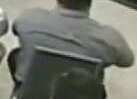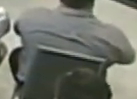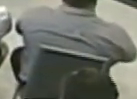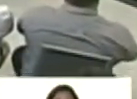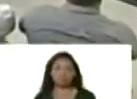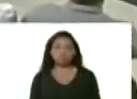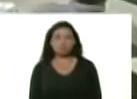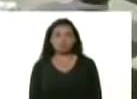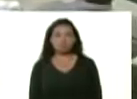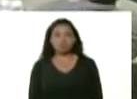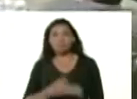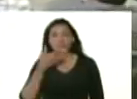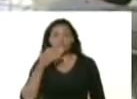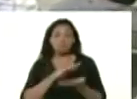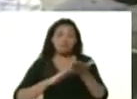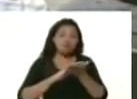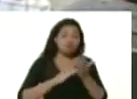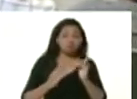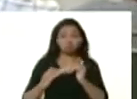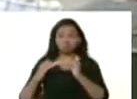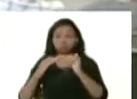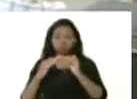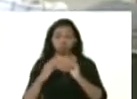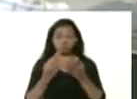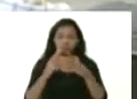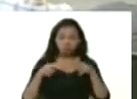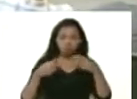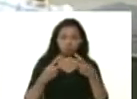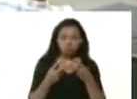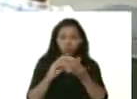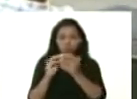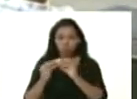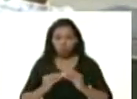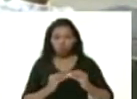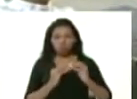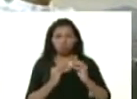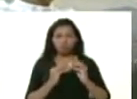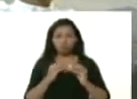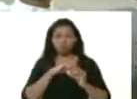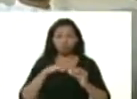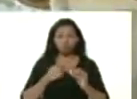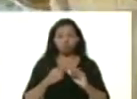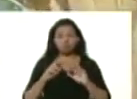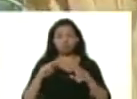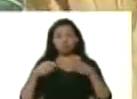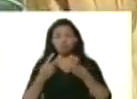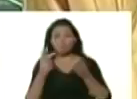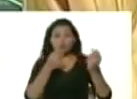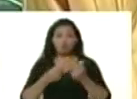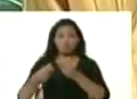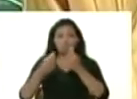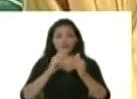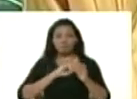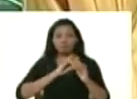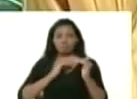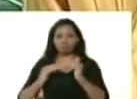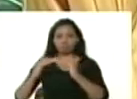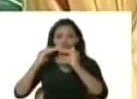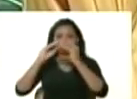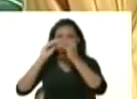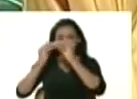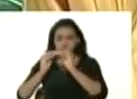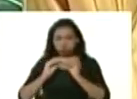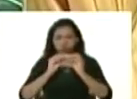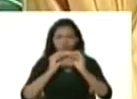incrementar, mejorar, estabilizar, autorregular. Una nueva economía que se autorregule de acuerdo a